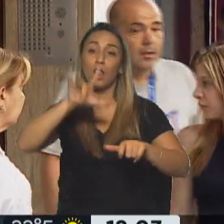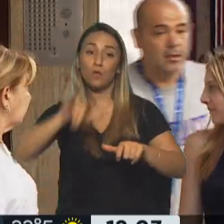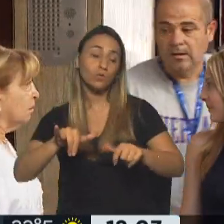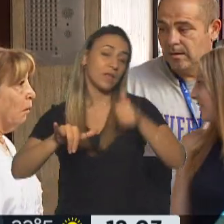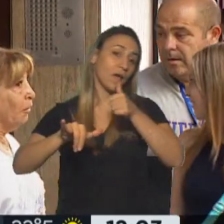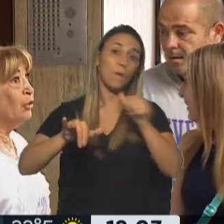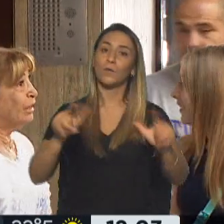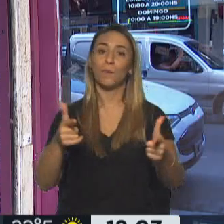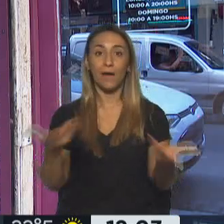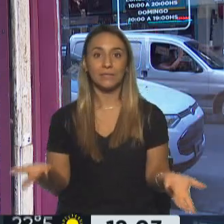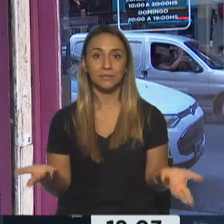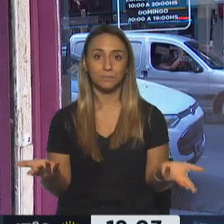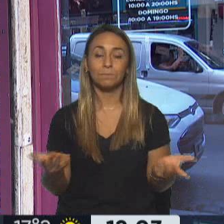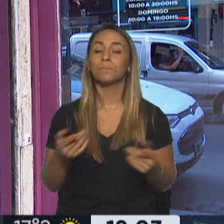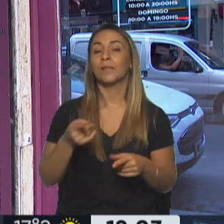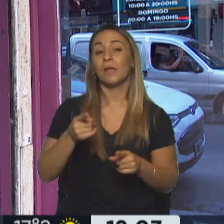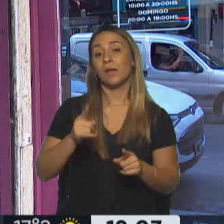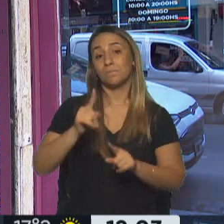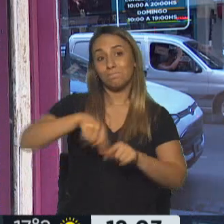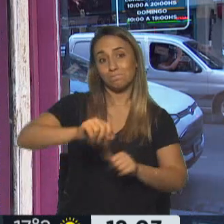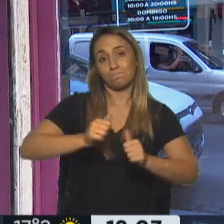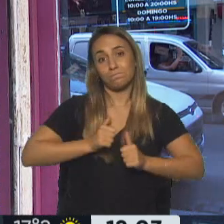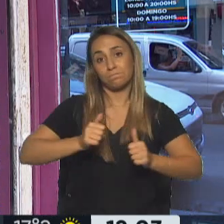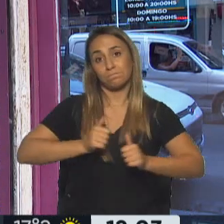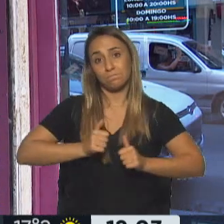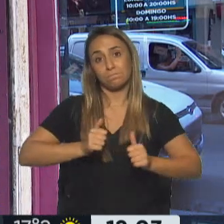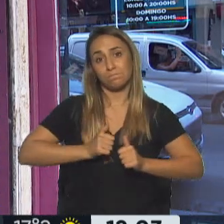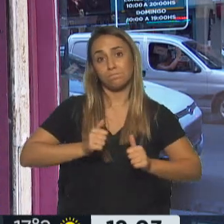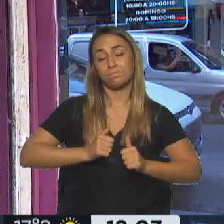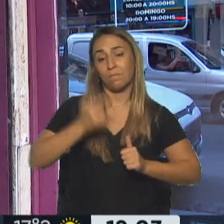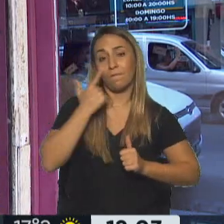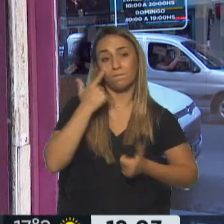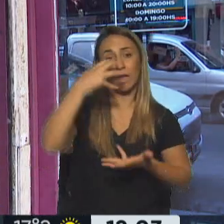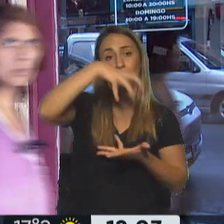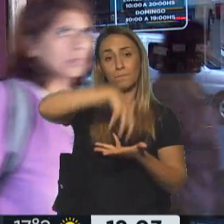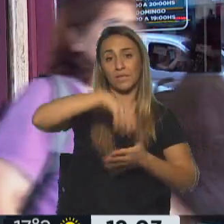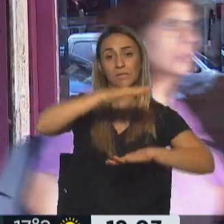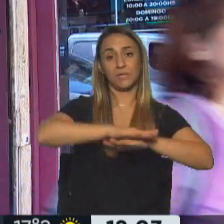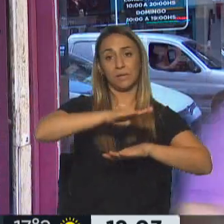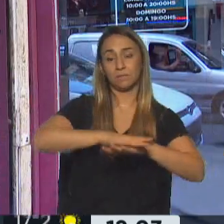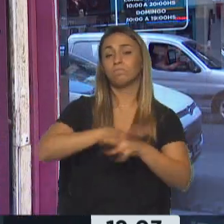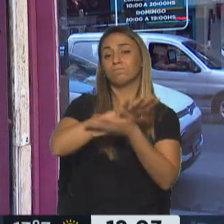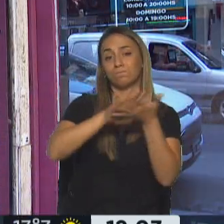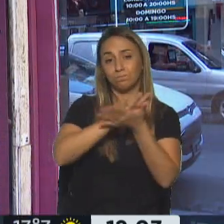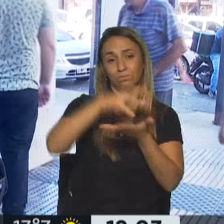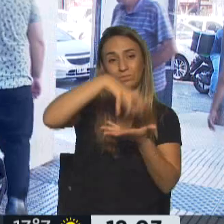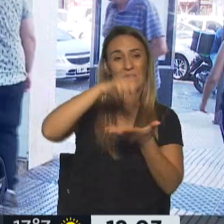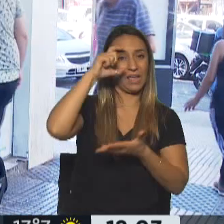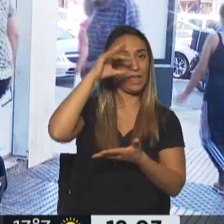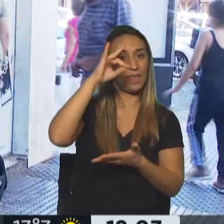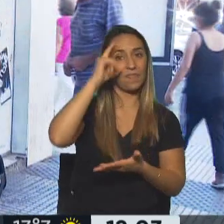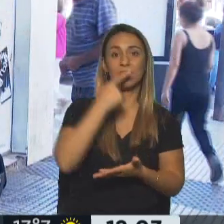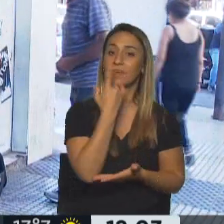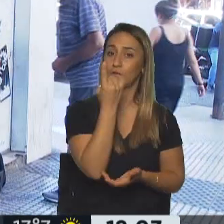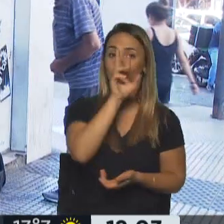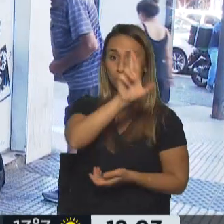reclamos continúan a la espera justamente de una resolución por parte, en este caso, de la empresa Edesur para que vuelva la